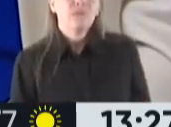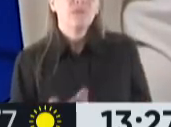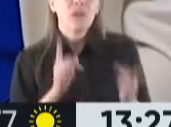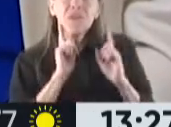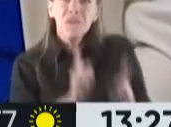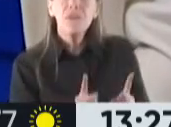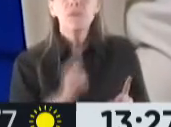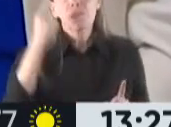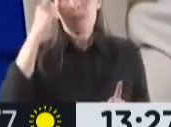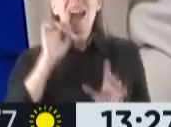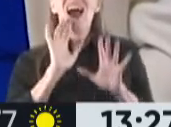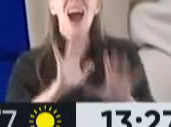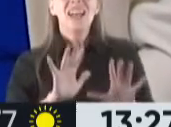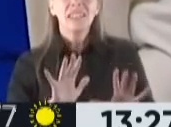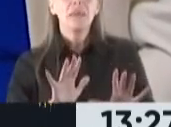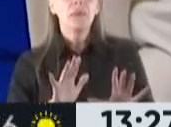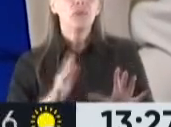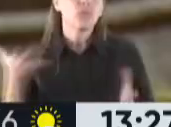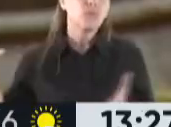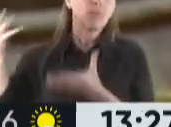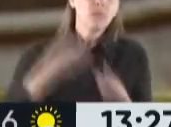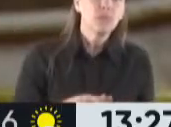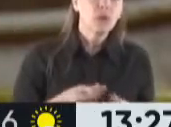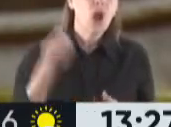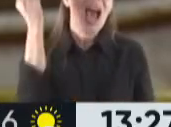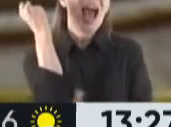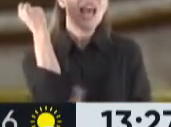creo podrá suponer un apoyo importantísimo a la economía.